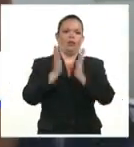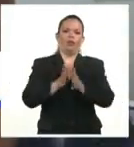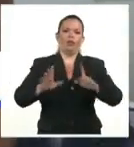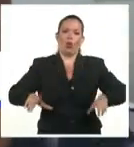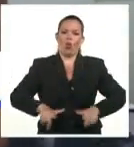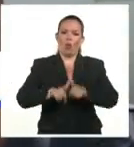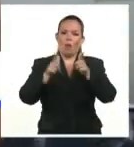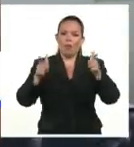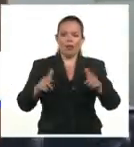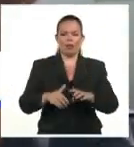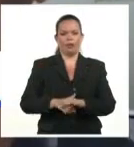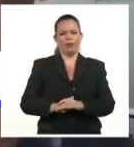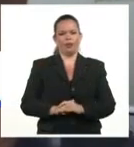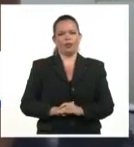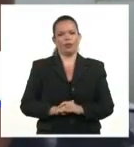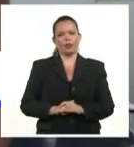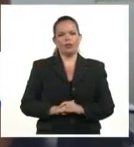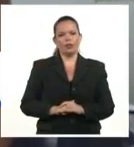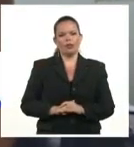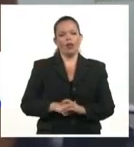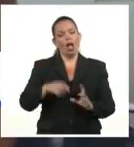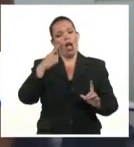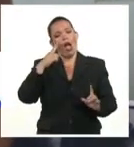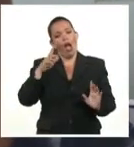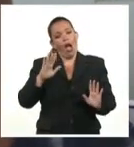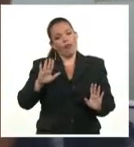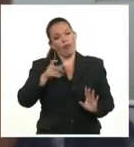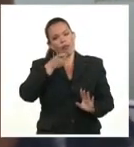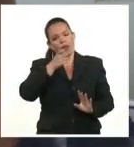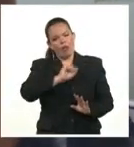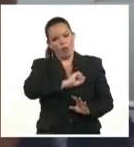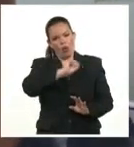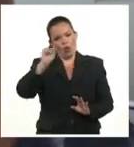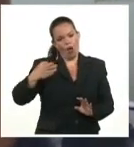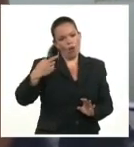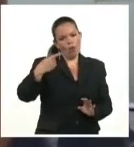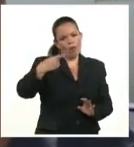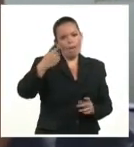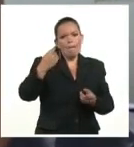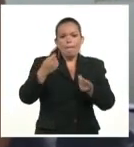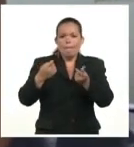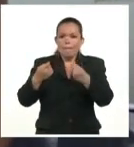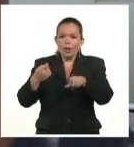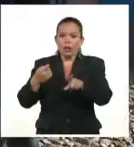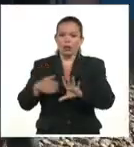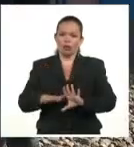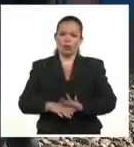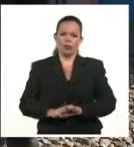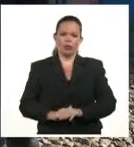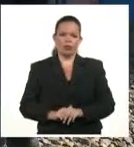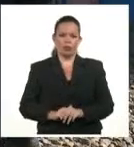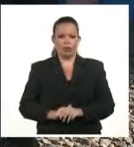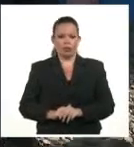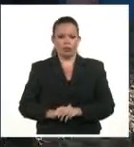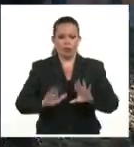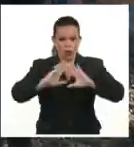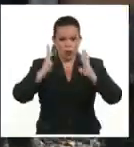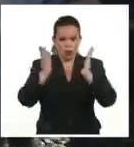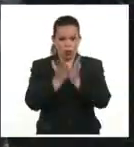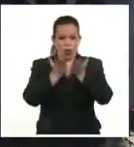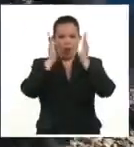más temprano que tarde. Logremos complacer todas las necesidades de la demanda en nuestro país. Todo en